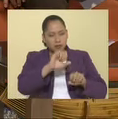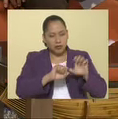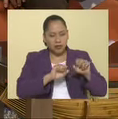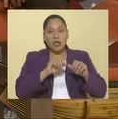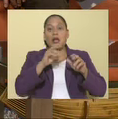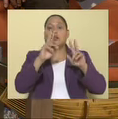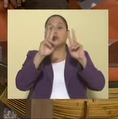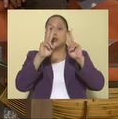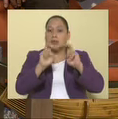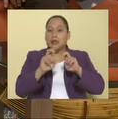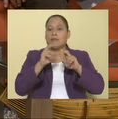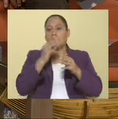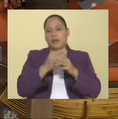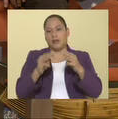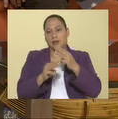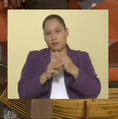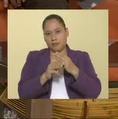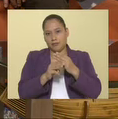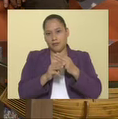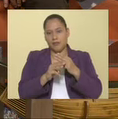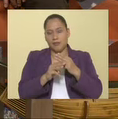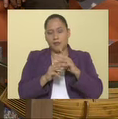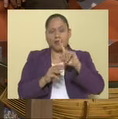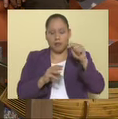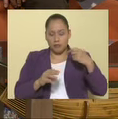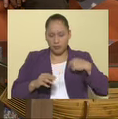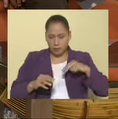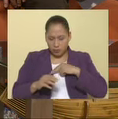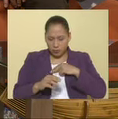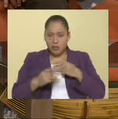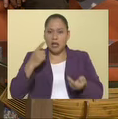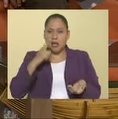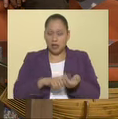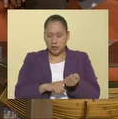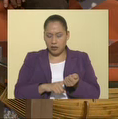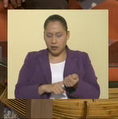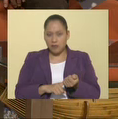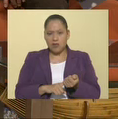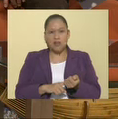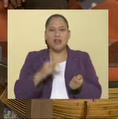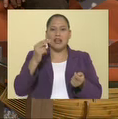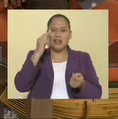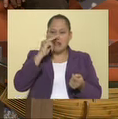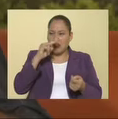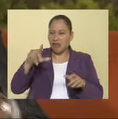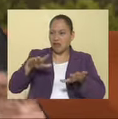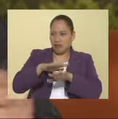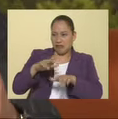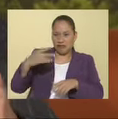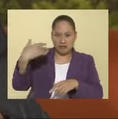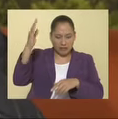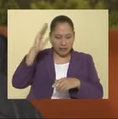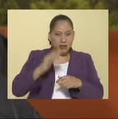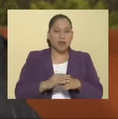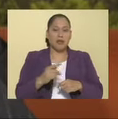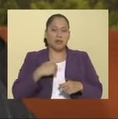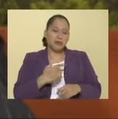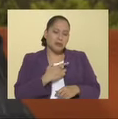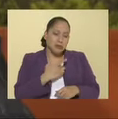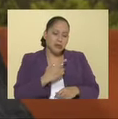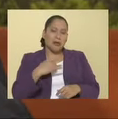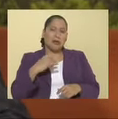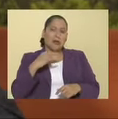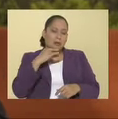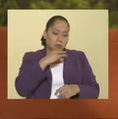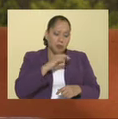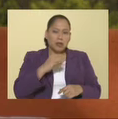materiales. Entonces, al rato ya tenemos el término por ahí de naco, y si nos sentimos nacos y